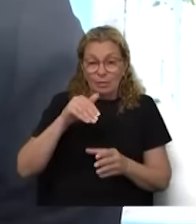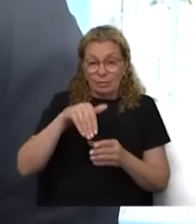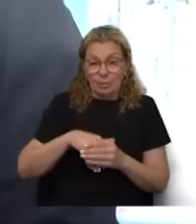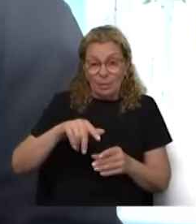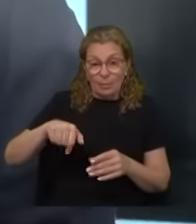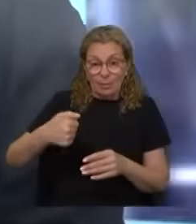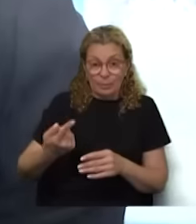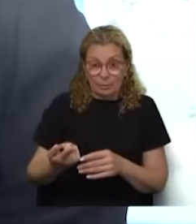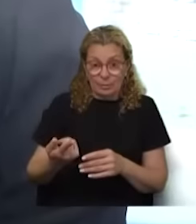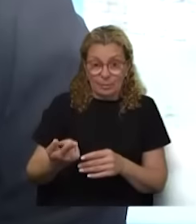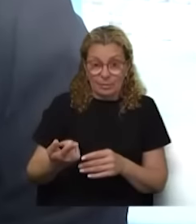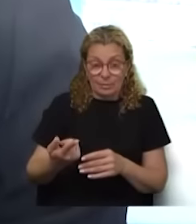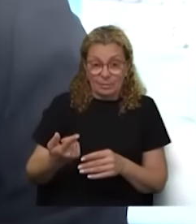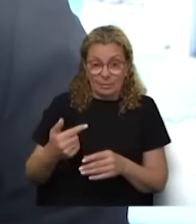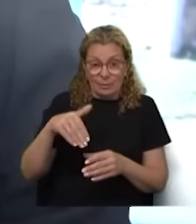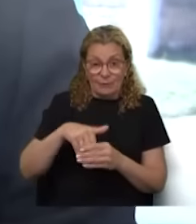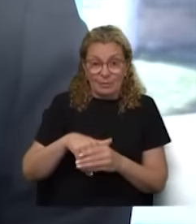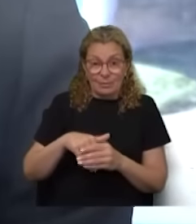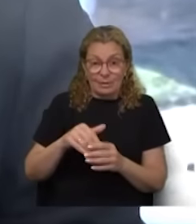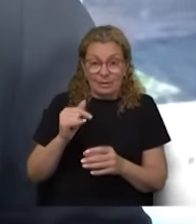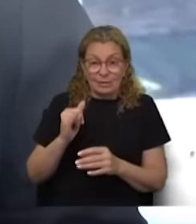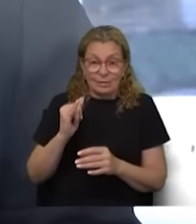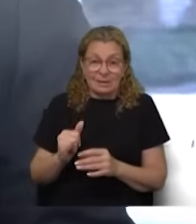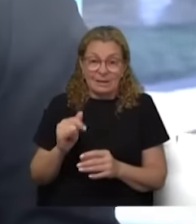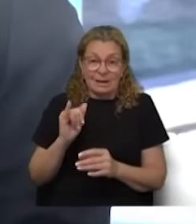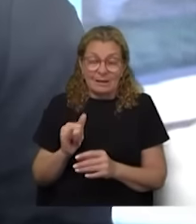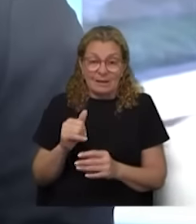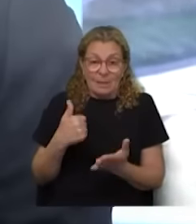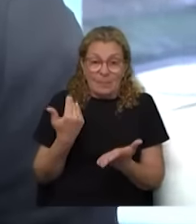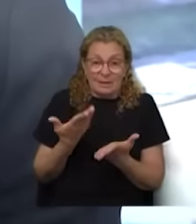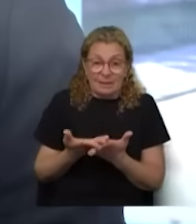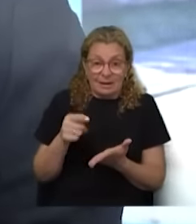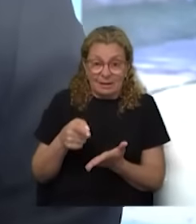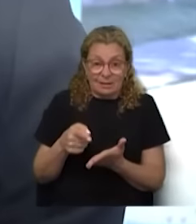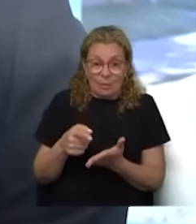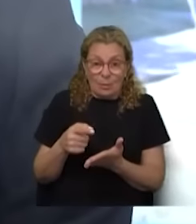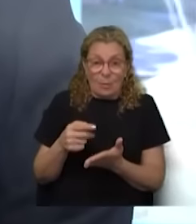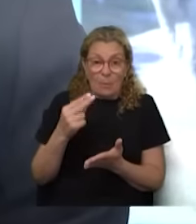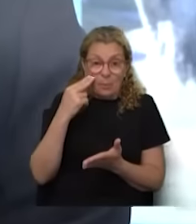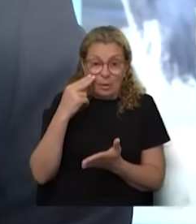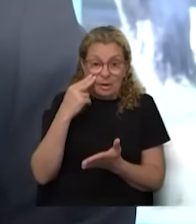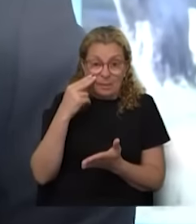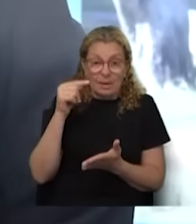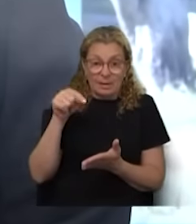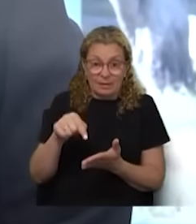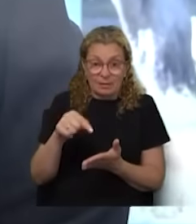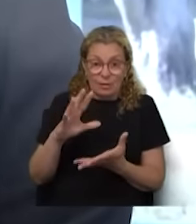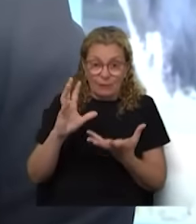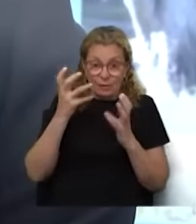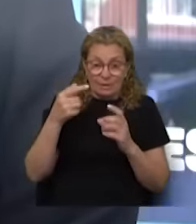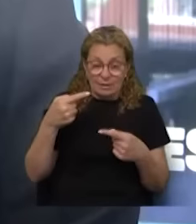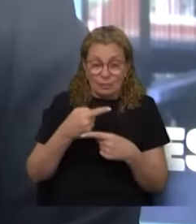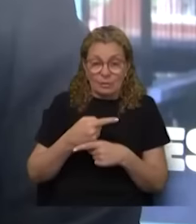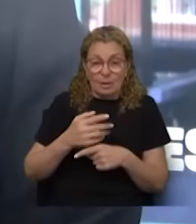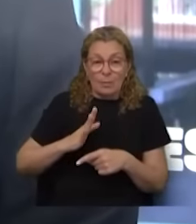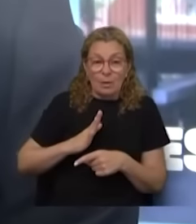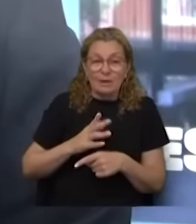próxima de de los próximos comisios bueno tendría que plantearse esto como una emergencia nacional que lo es la violencia de género está